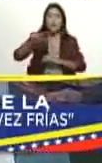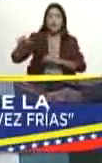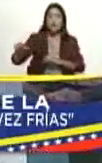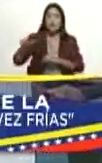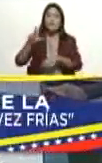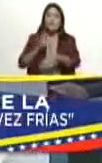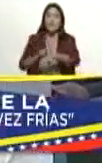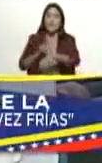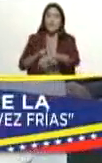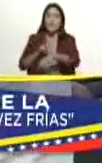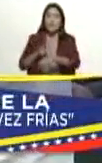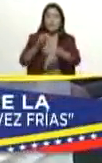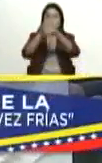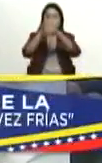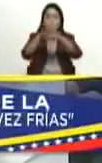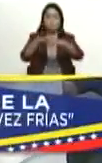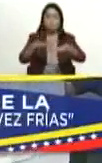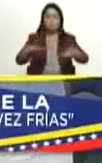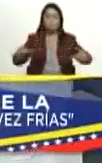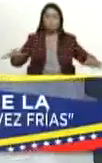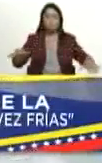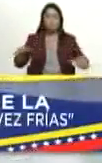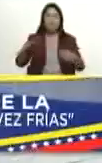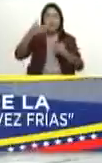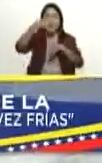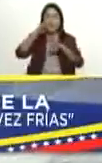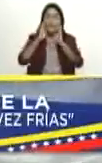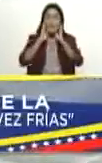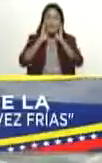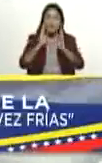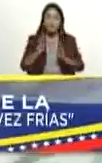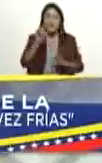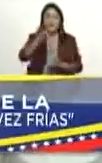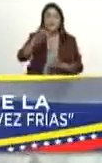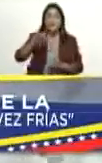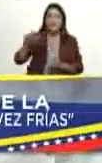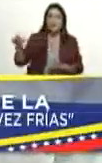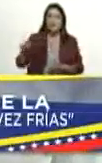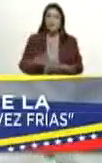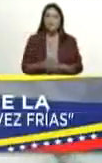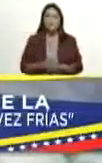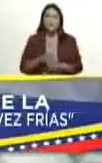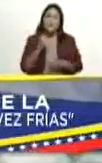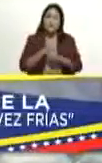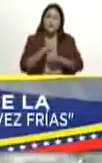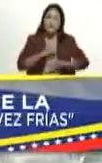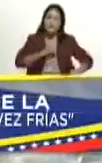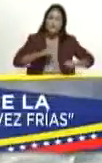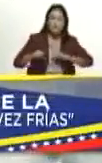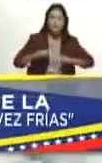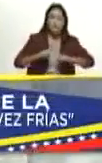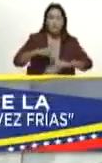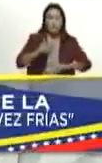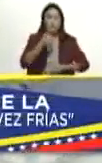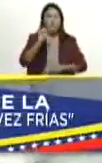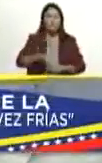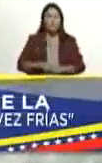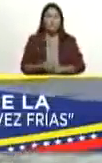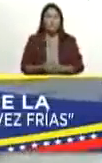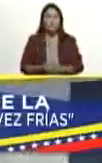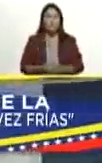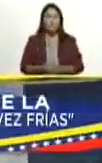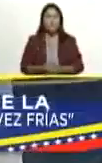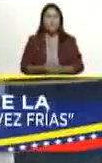los espacios dedicados a la atención y a la salud de nuestro pueblo. Hagamos mucho con poco, sí se puede. Allí vemos en las